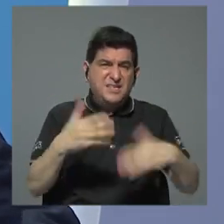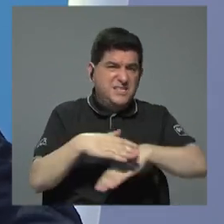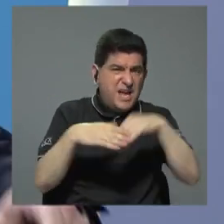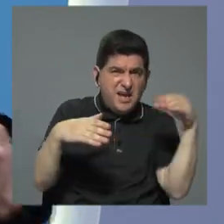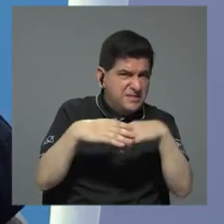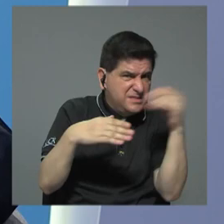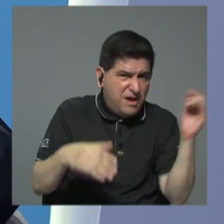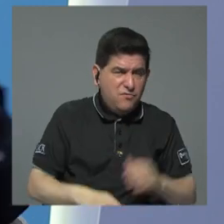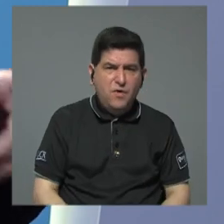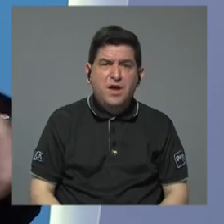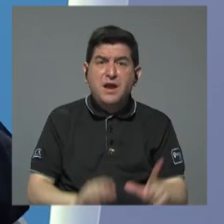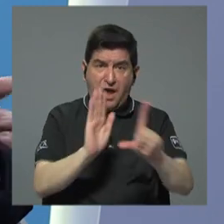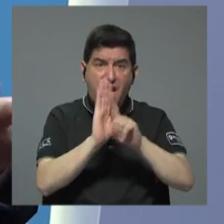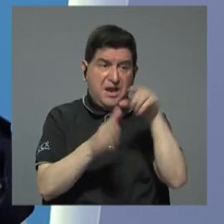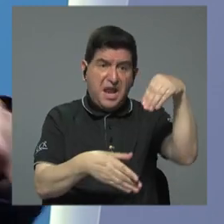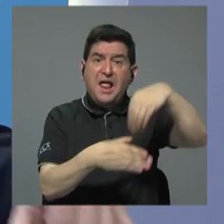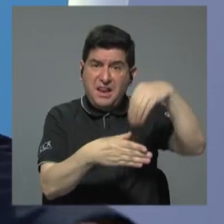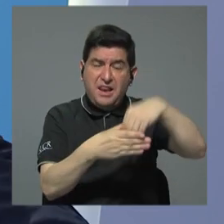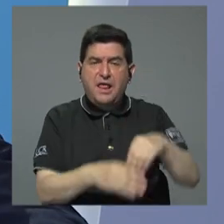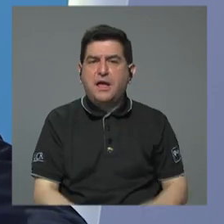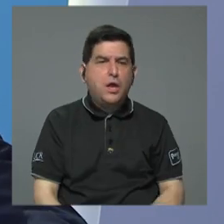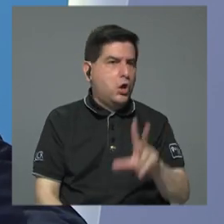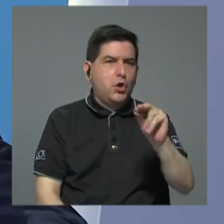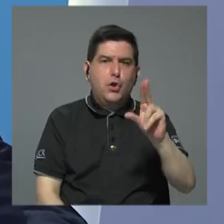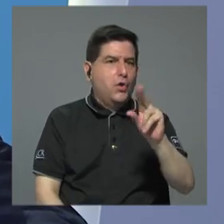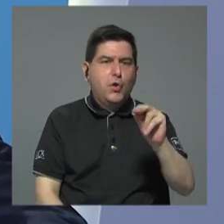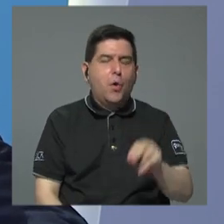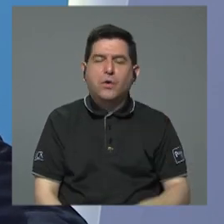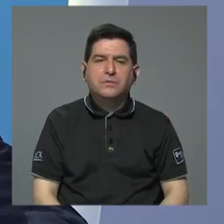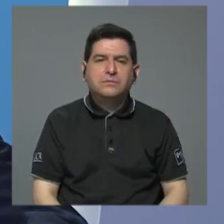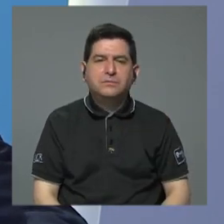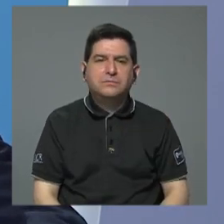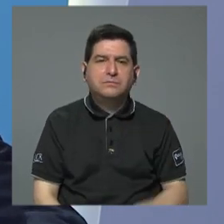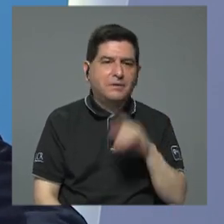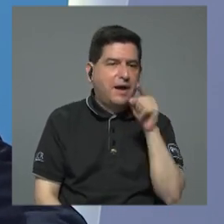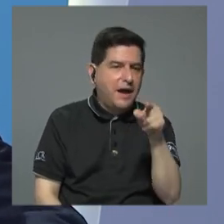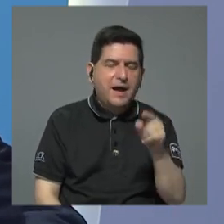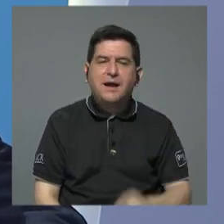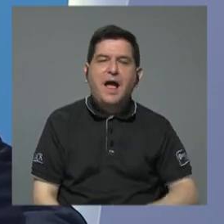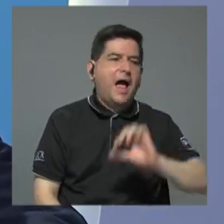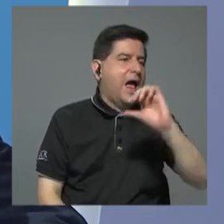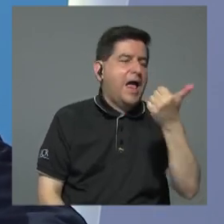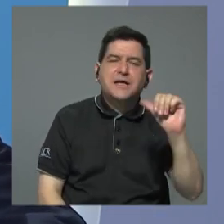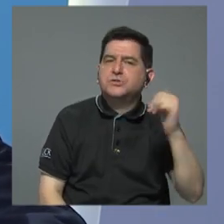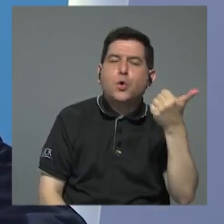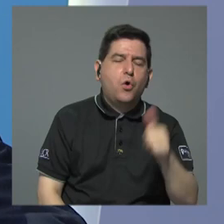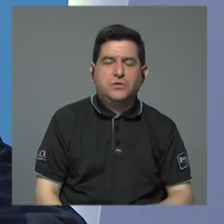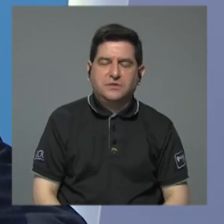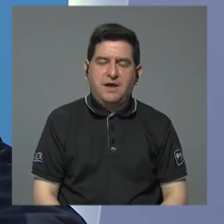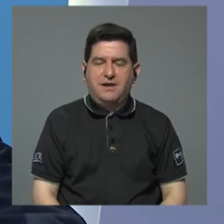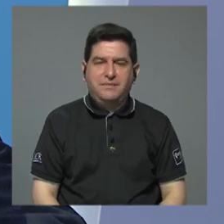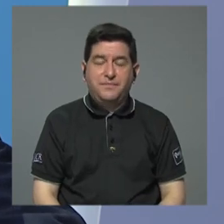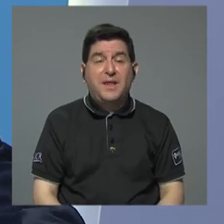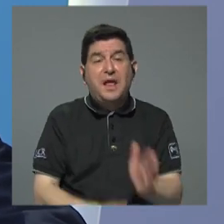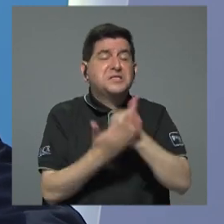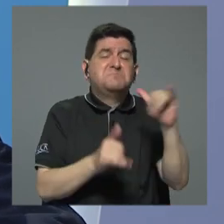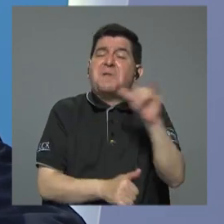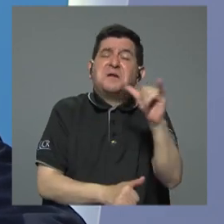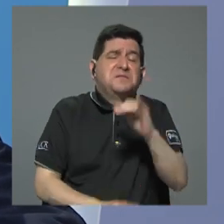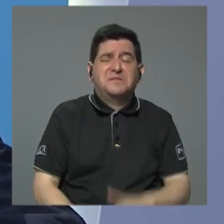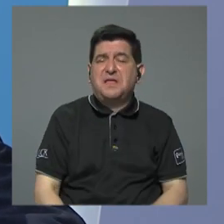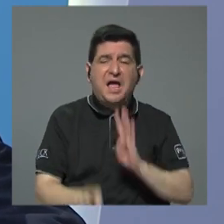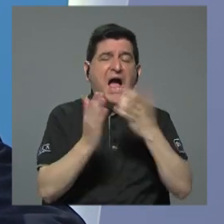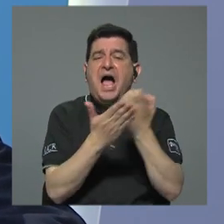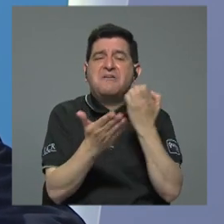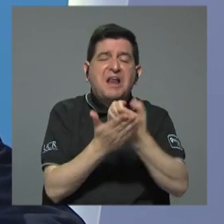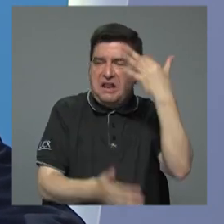ese. Sí, sí. Que está no, ese en la ley esta le están metiendo Recope. No, con esta no está. Está en otra... Parte de lo mismo. A ver, hablemos de